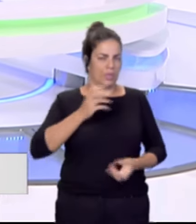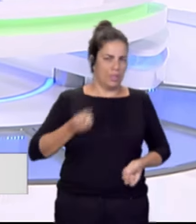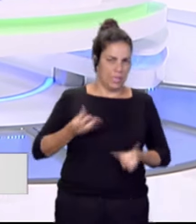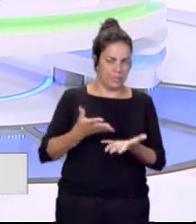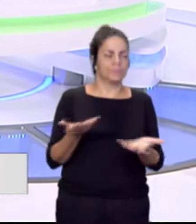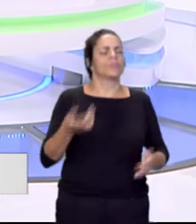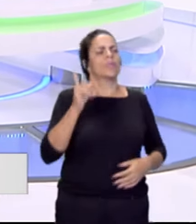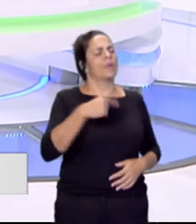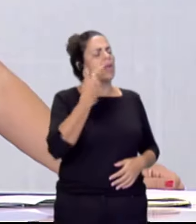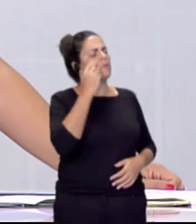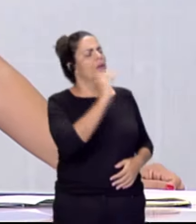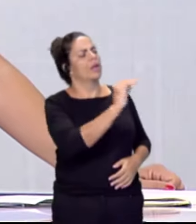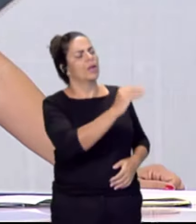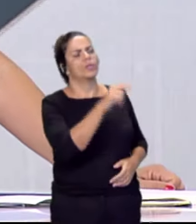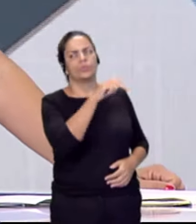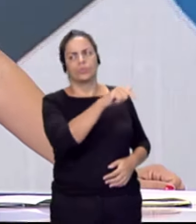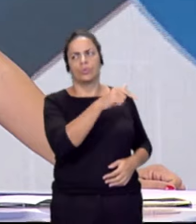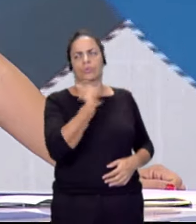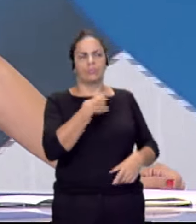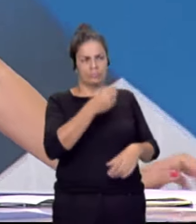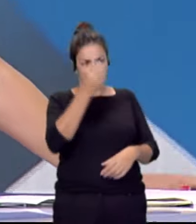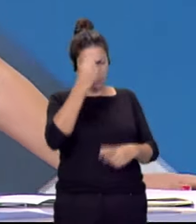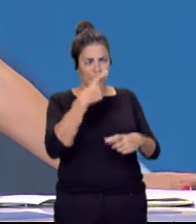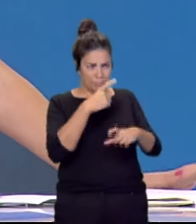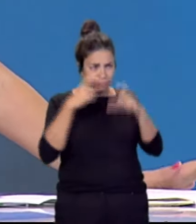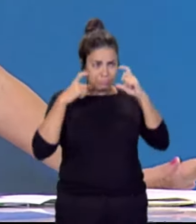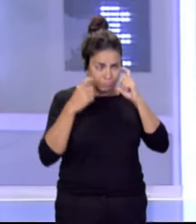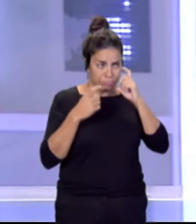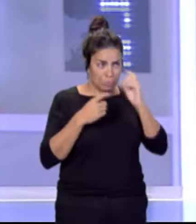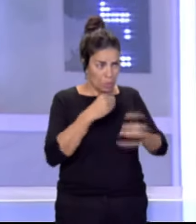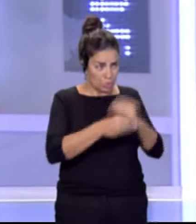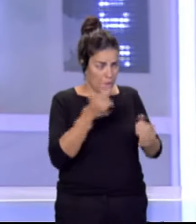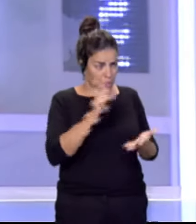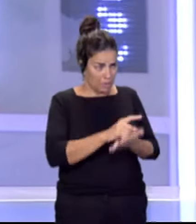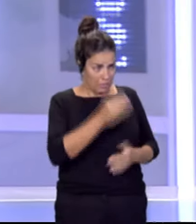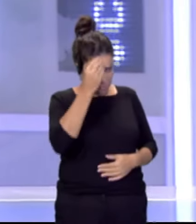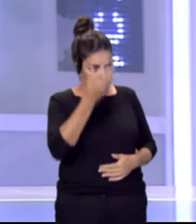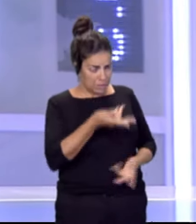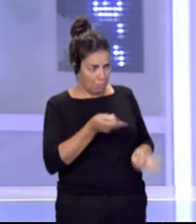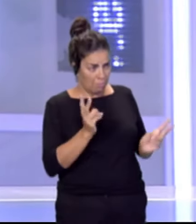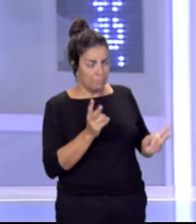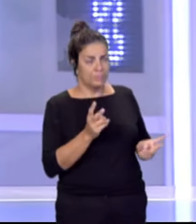¿tú estás dispuesta a volverte a poner la mascarilla? Pues en determinados sitios, ¿eh? Pues mira,